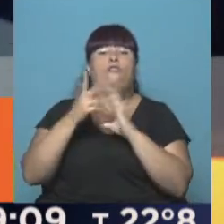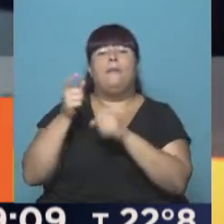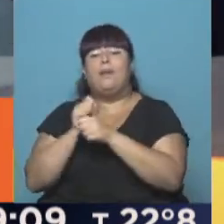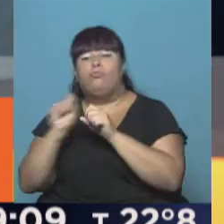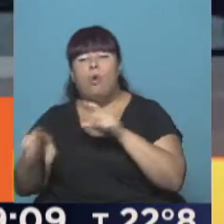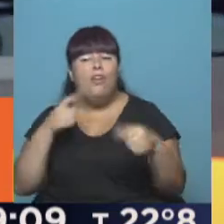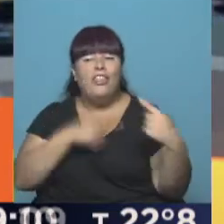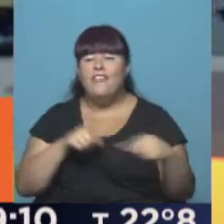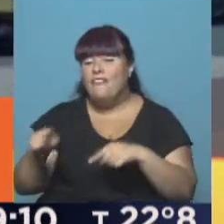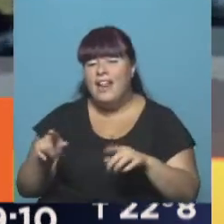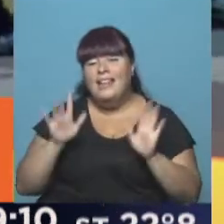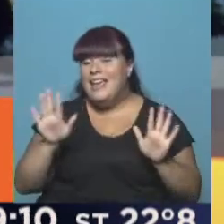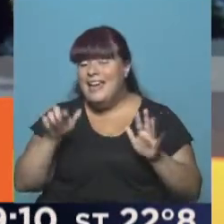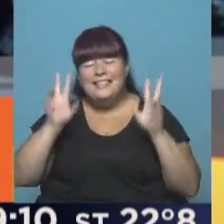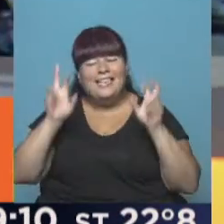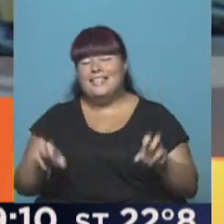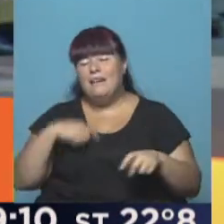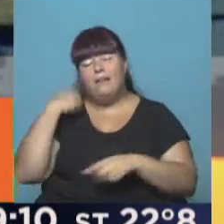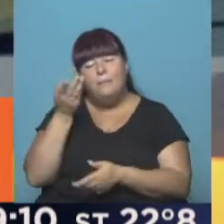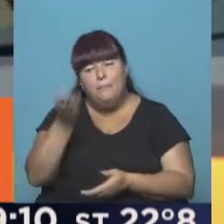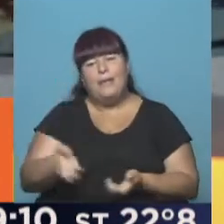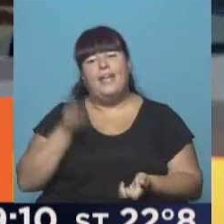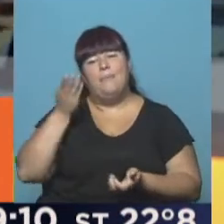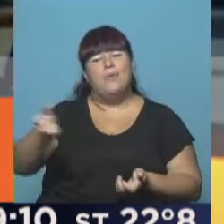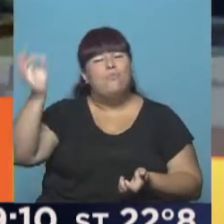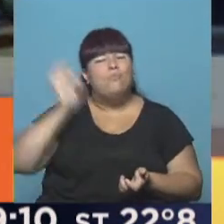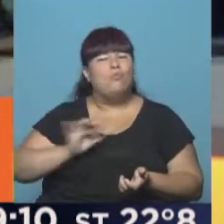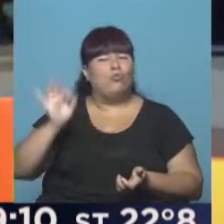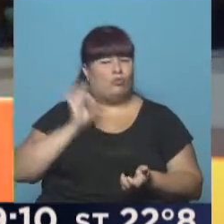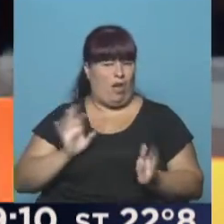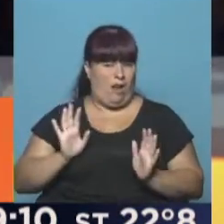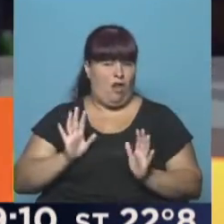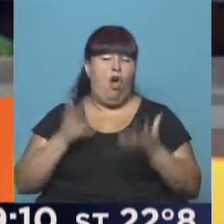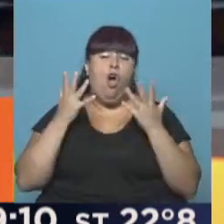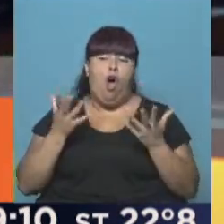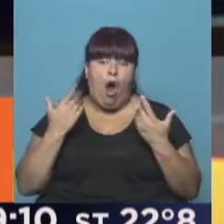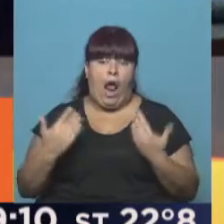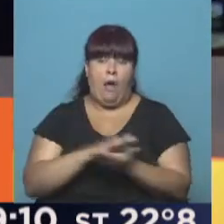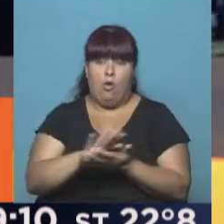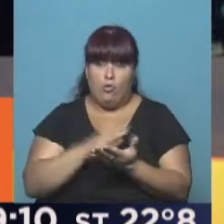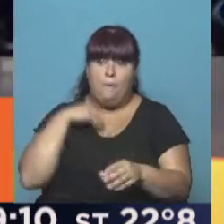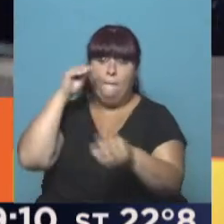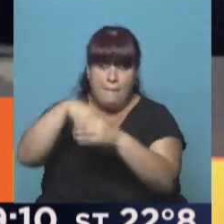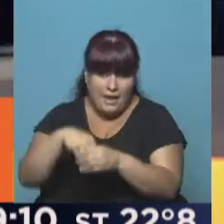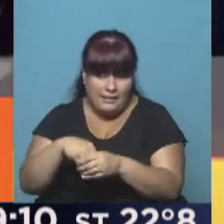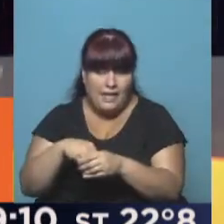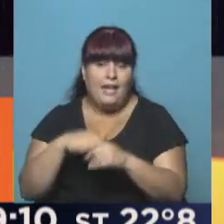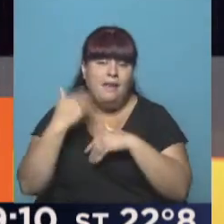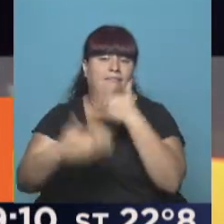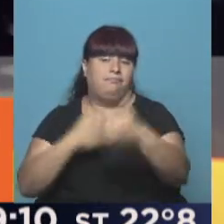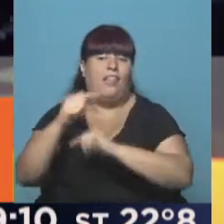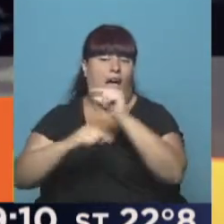generan pero otra esta es una de las cosas que nosotros venimos pidiendo hace muchísimo tiempo ojalá que podamos ser parte y que sea